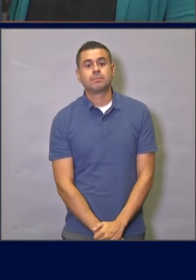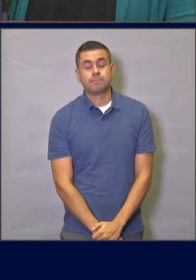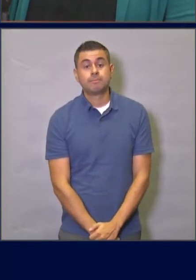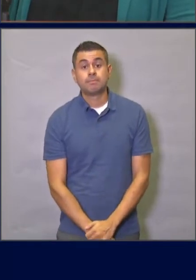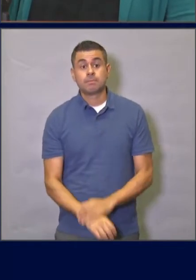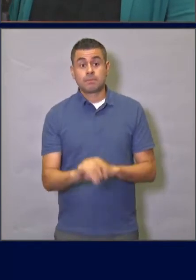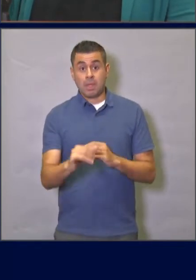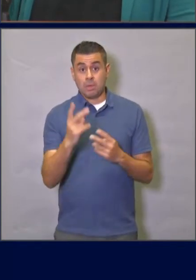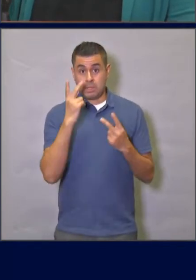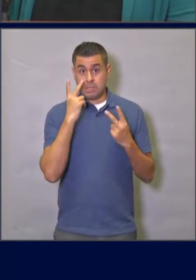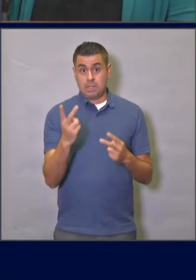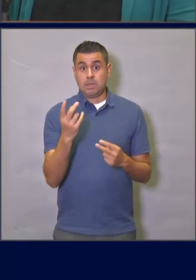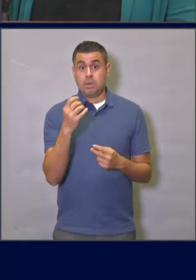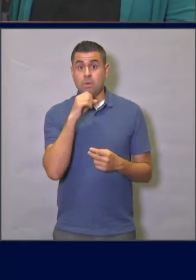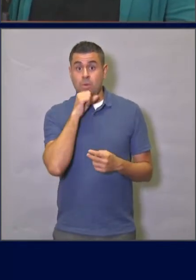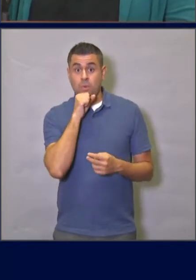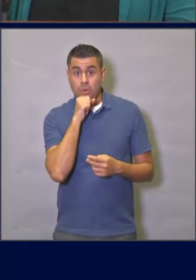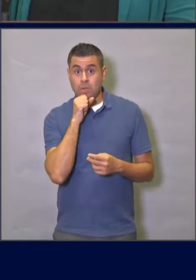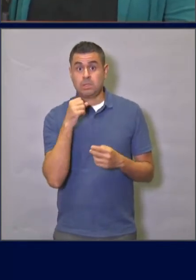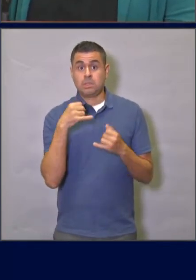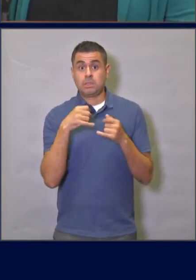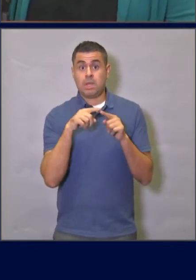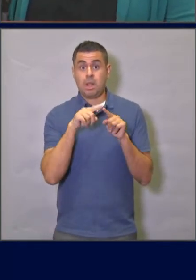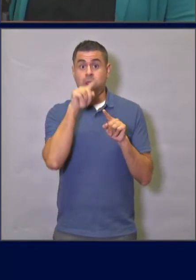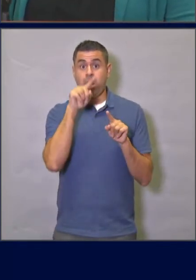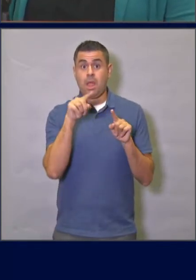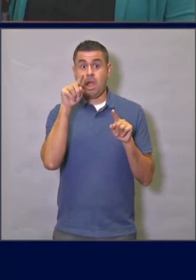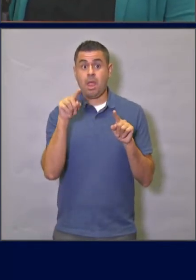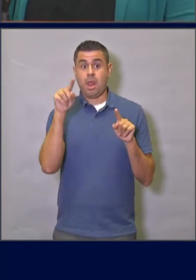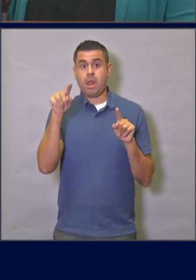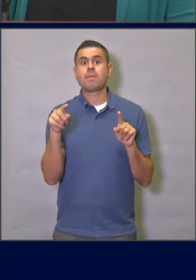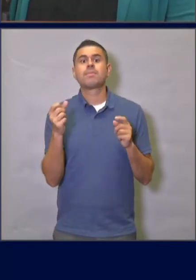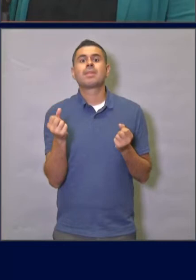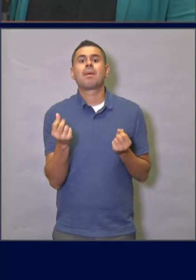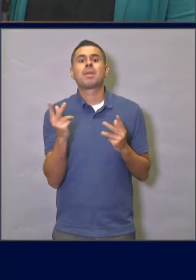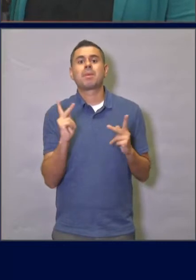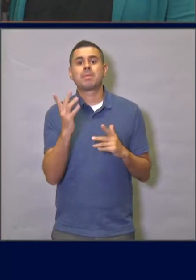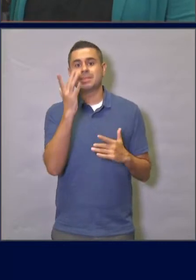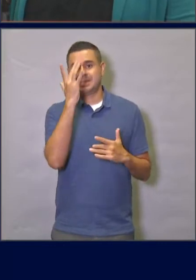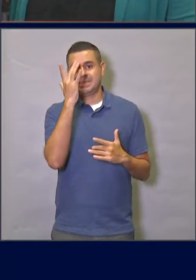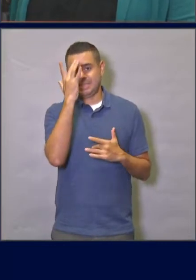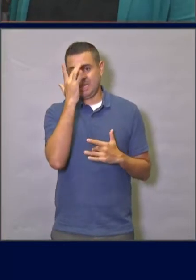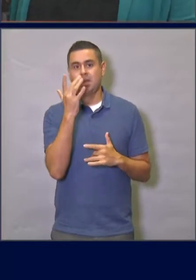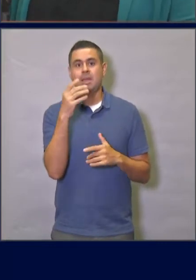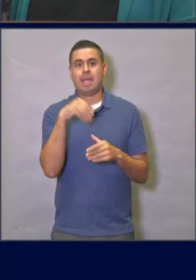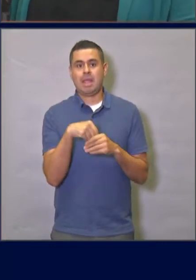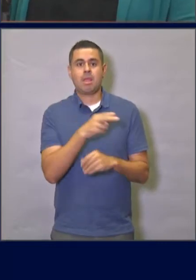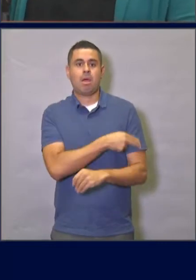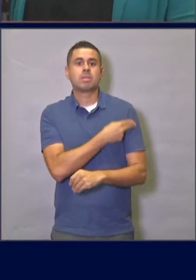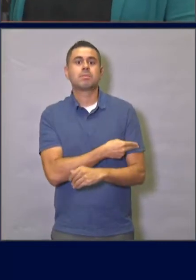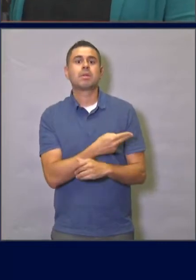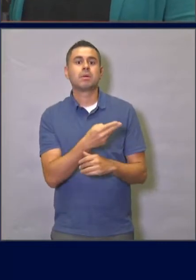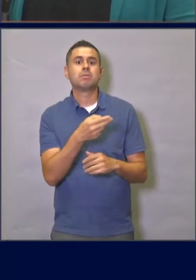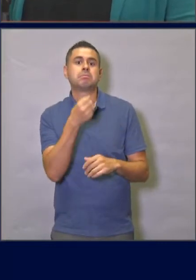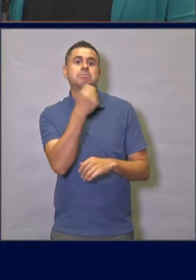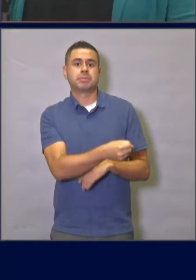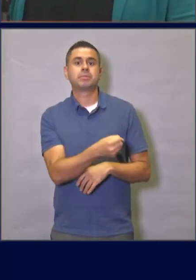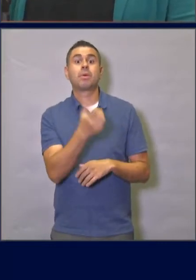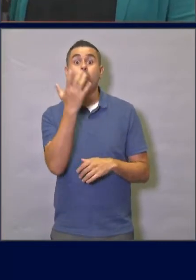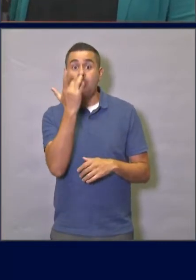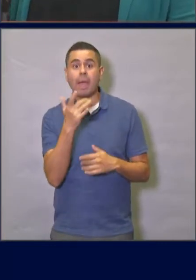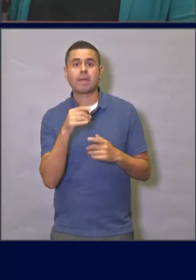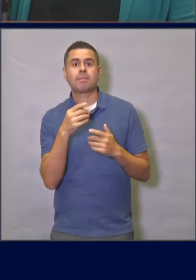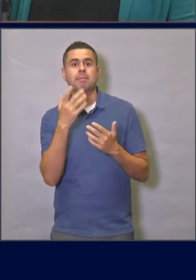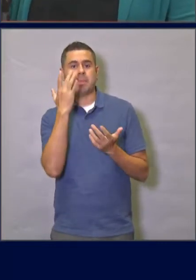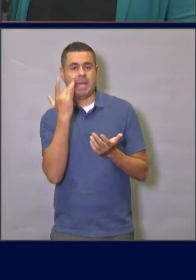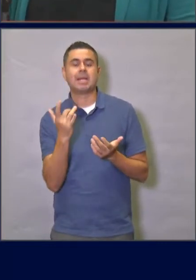Esta línea está basada en el promedio de 3 días de hospitalizaciones diarias por COVID-19.